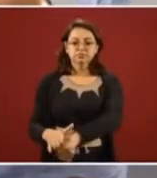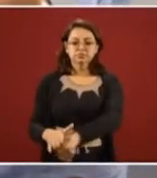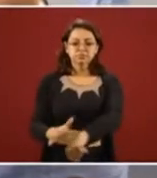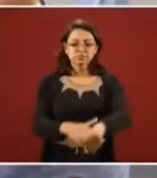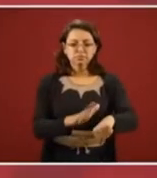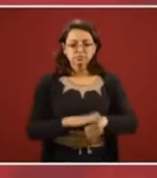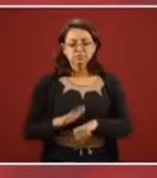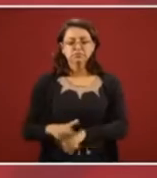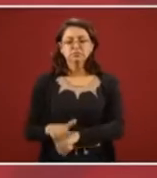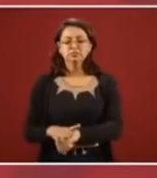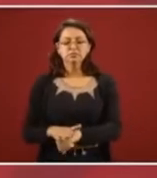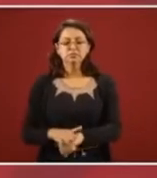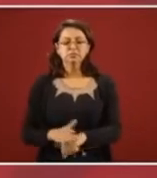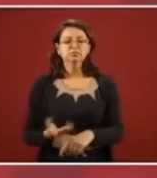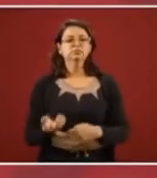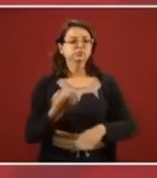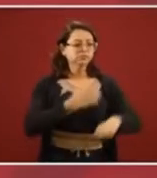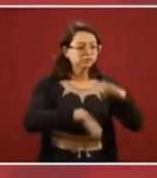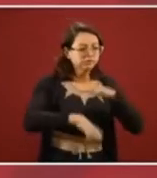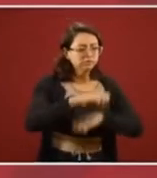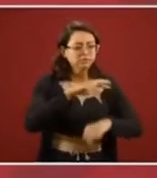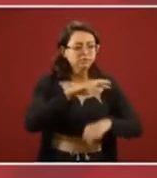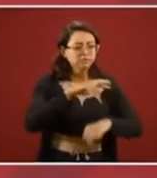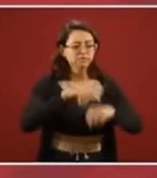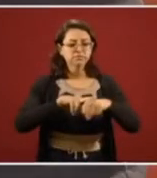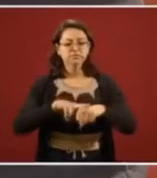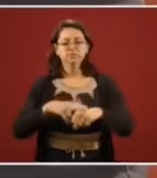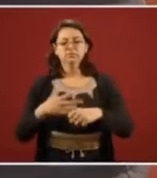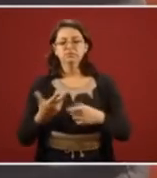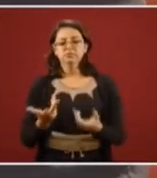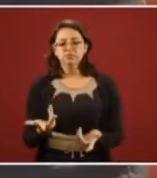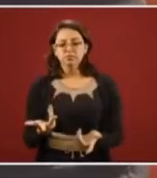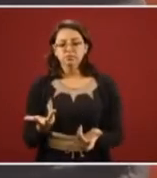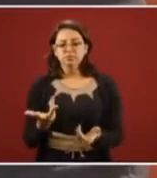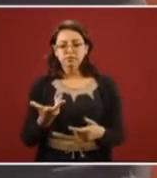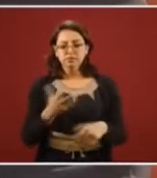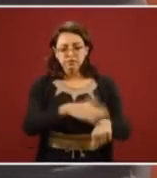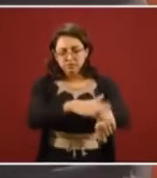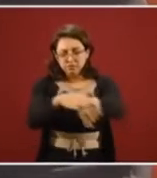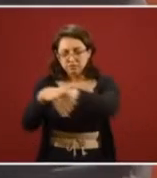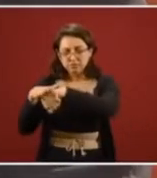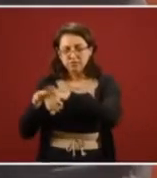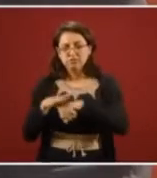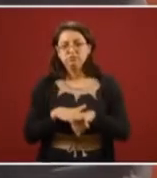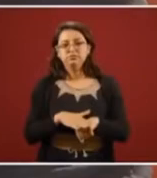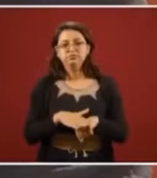medicaid empresarios de éste